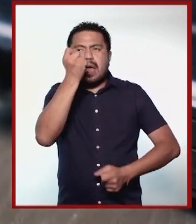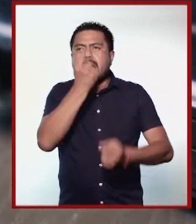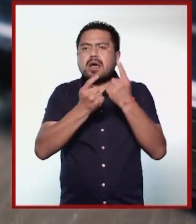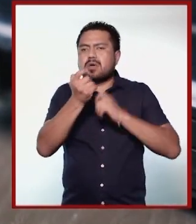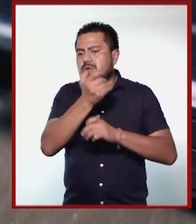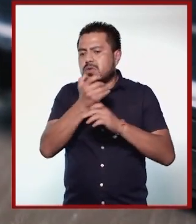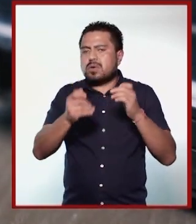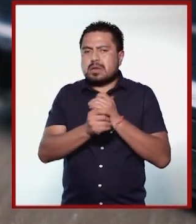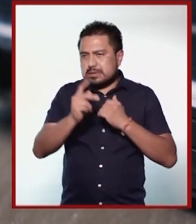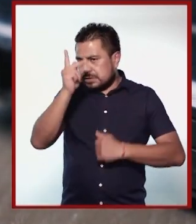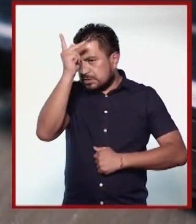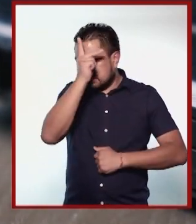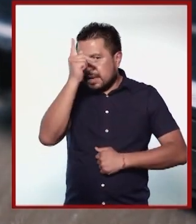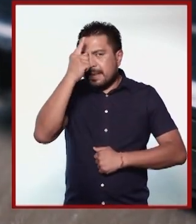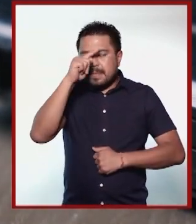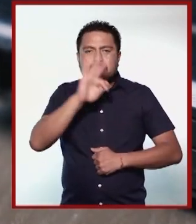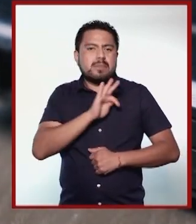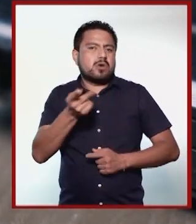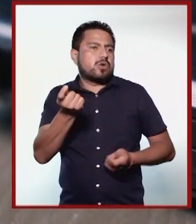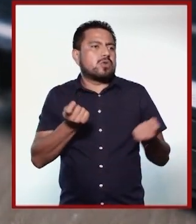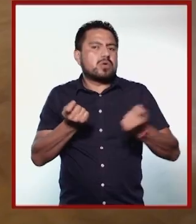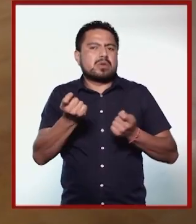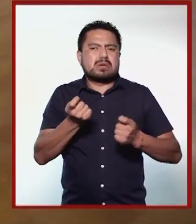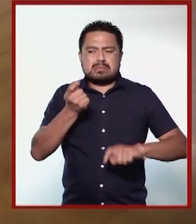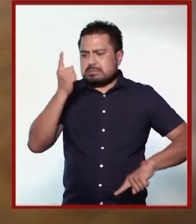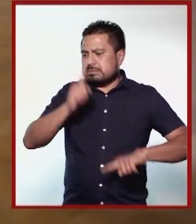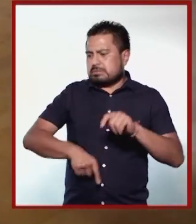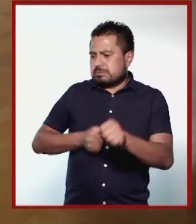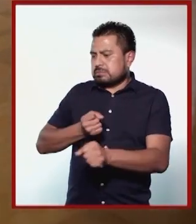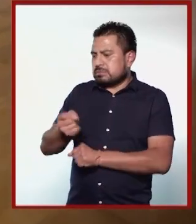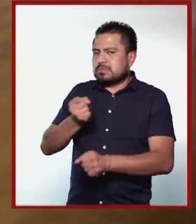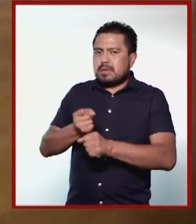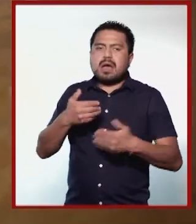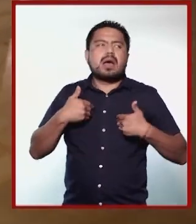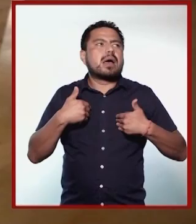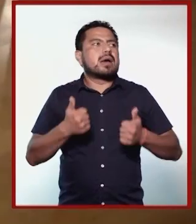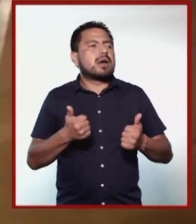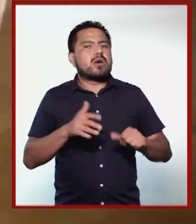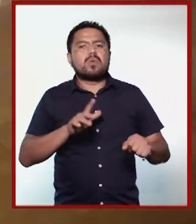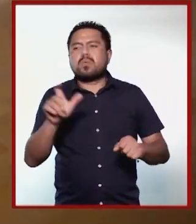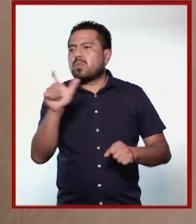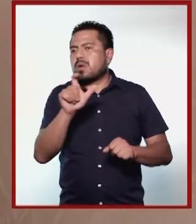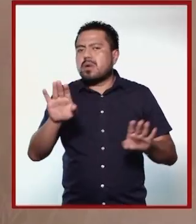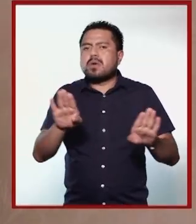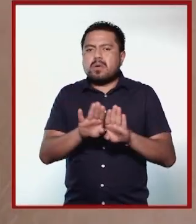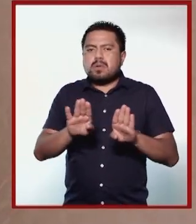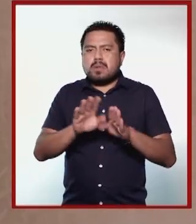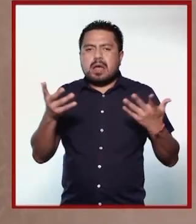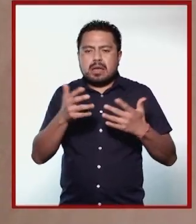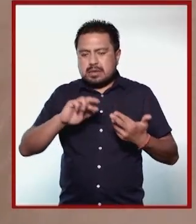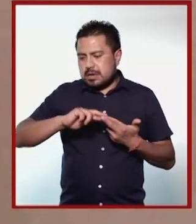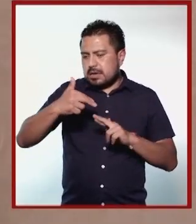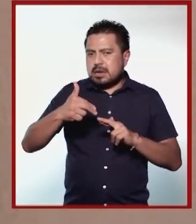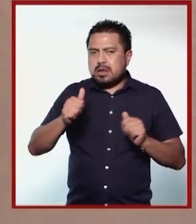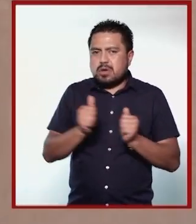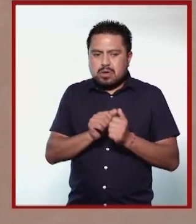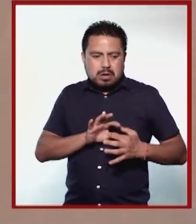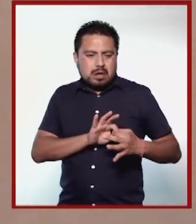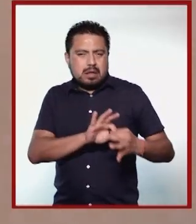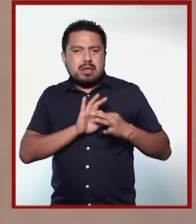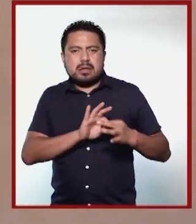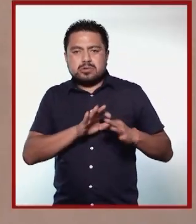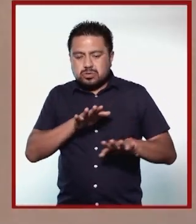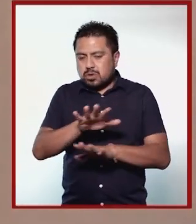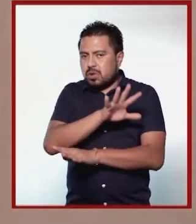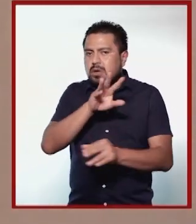algunas herramientas psicológicas para manejarlo sin violencia. Entendimos cuándo y cómo se dan las relaciones de codependencia